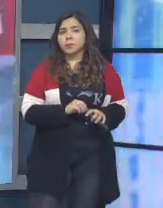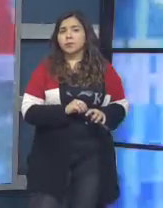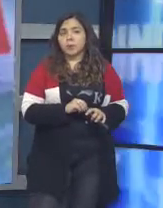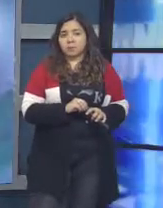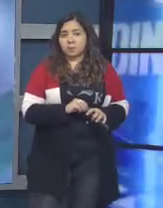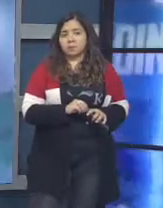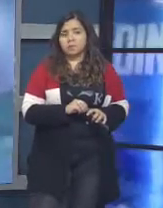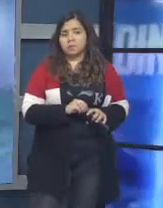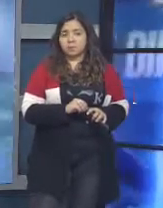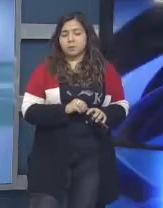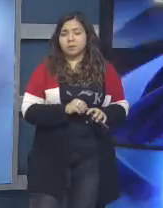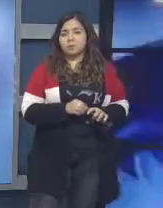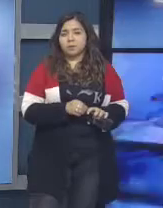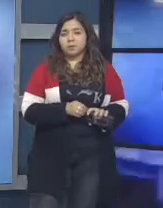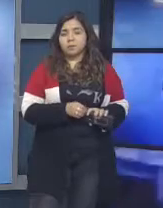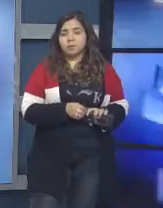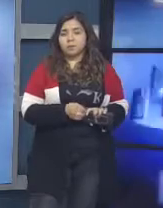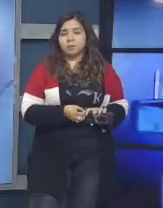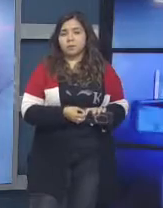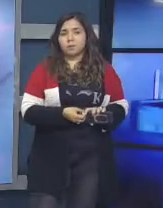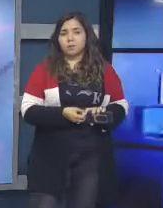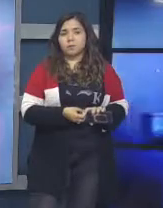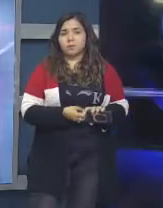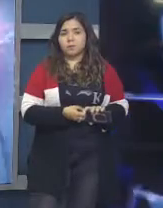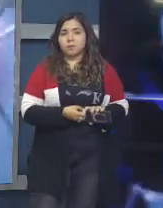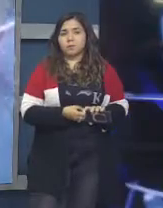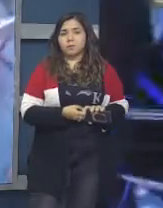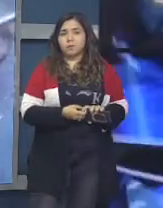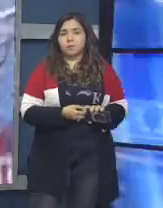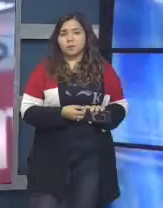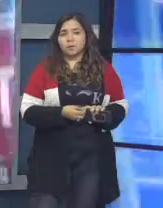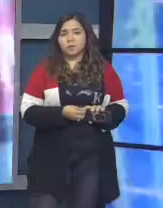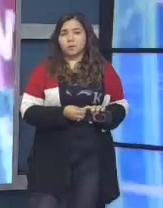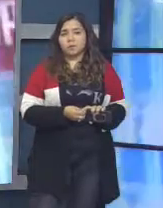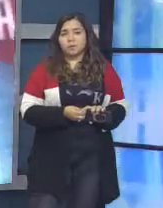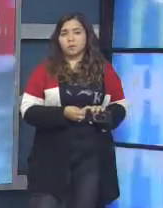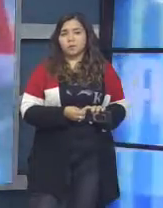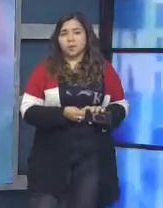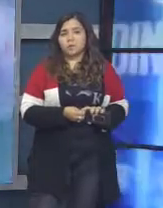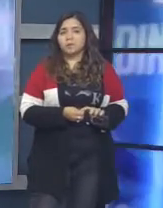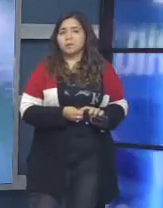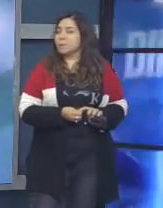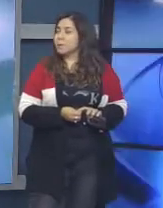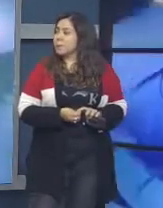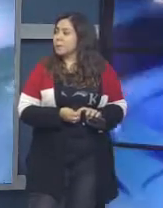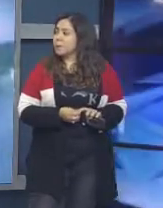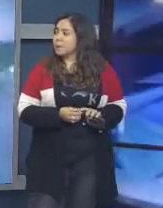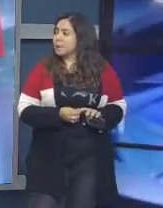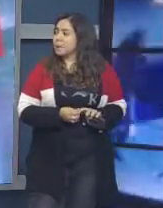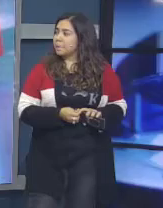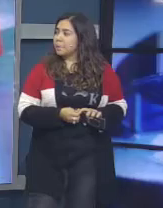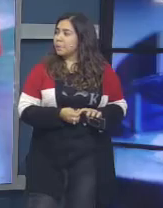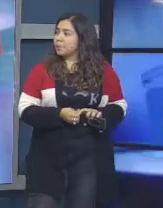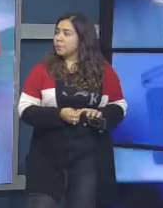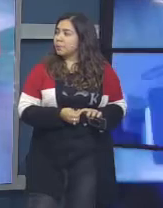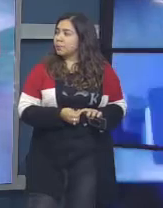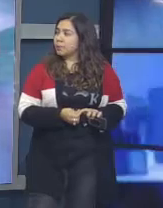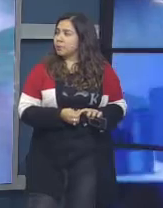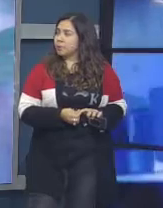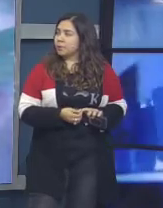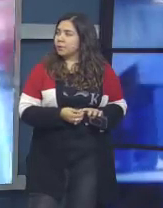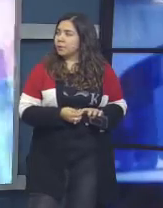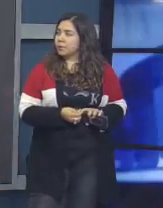viene. Bien. En teoría sería la semana que viene ya con definiciones más claras. Bien. ¿Y alguno de los puntos que se puedan conocer de esto que